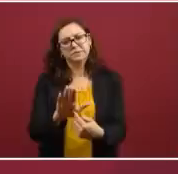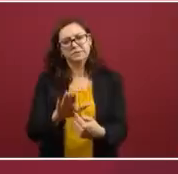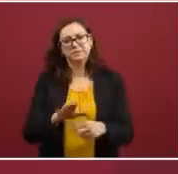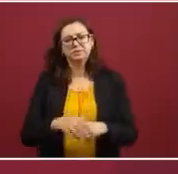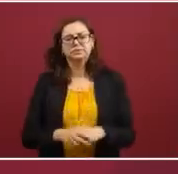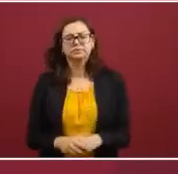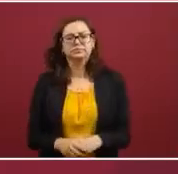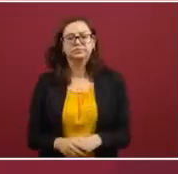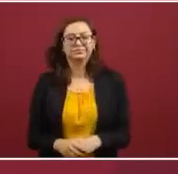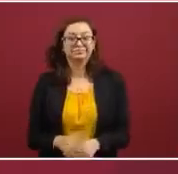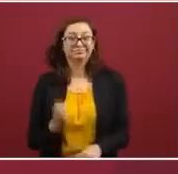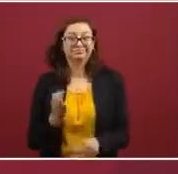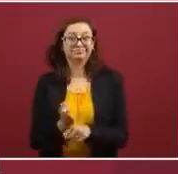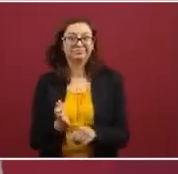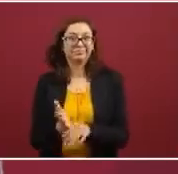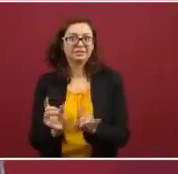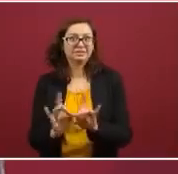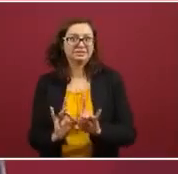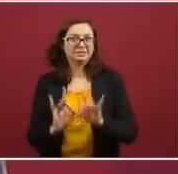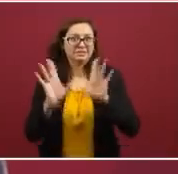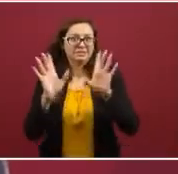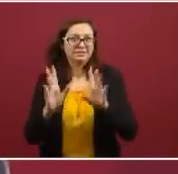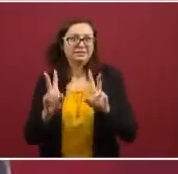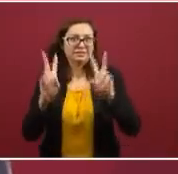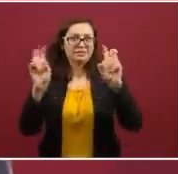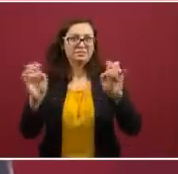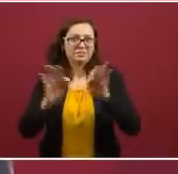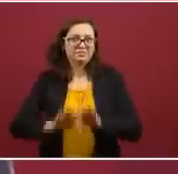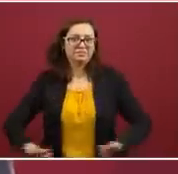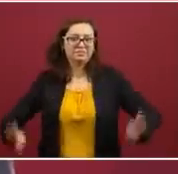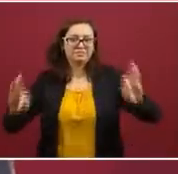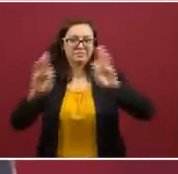un acontecimiento muy importante.